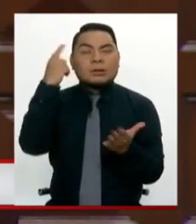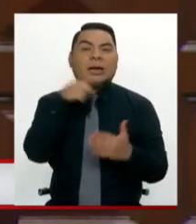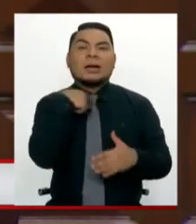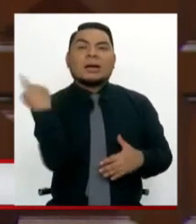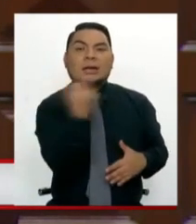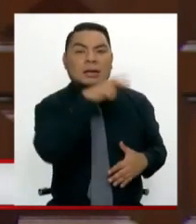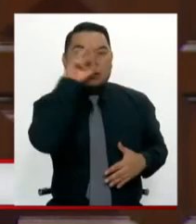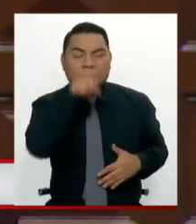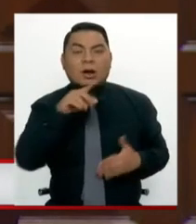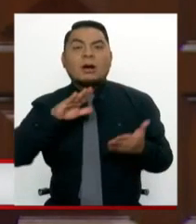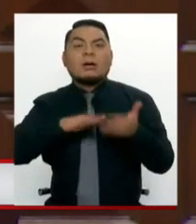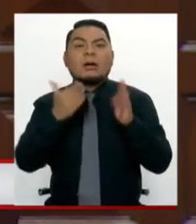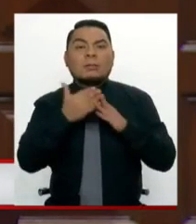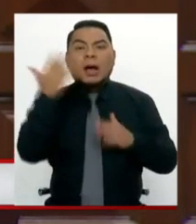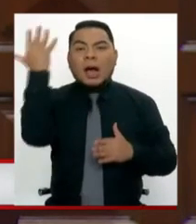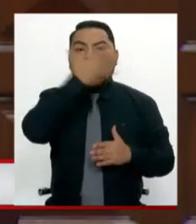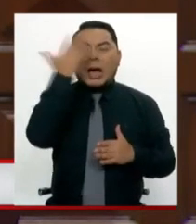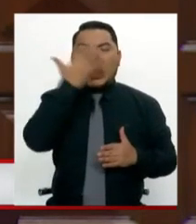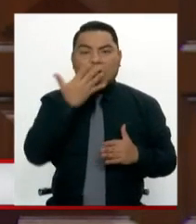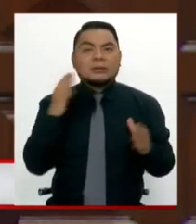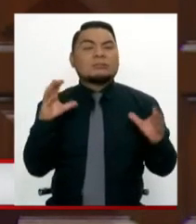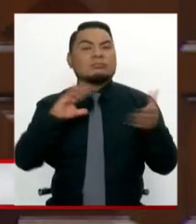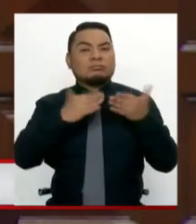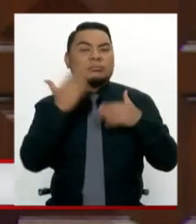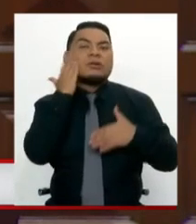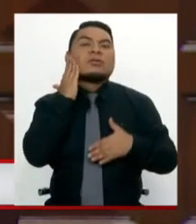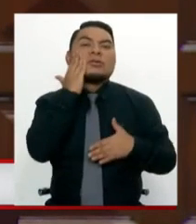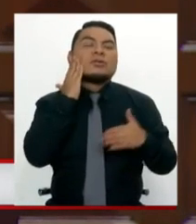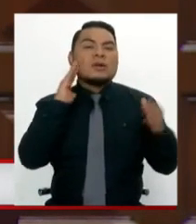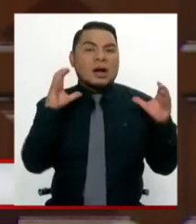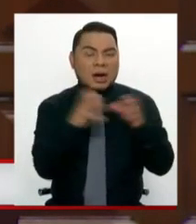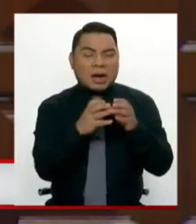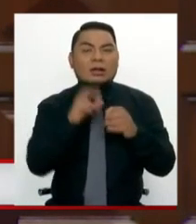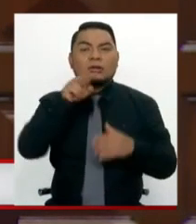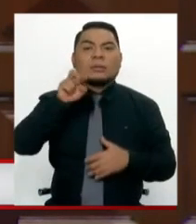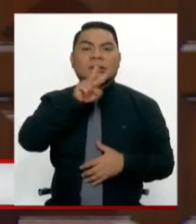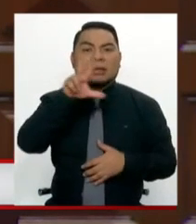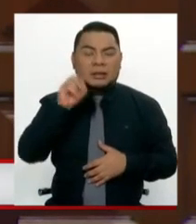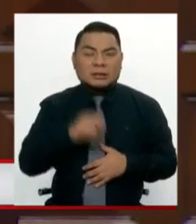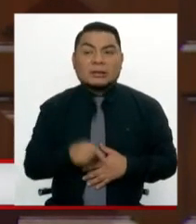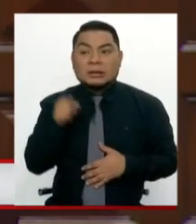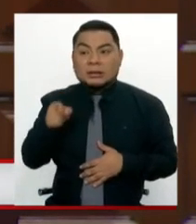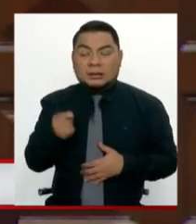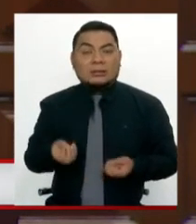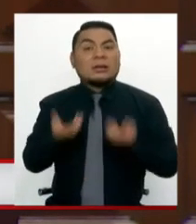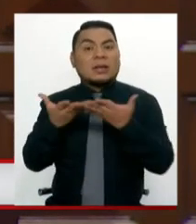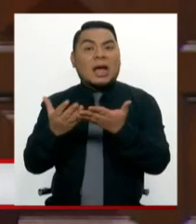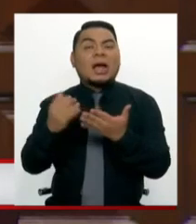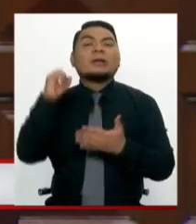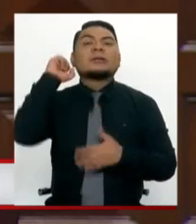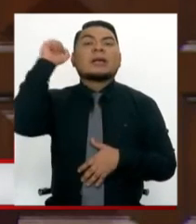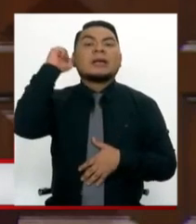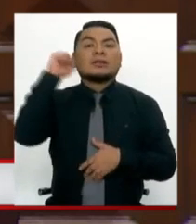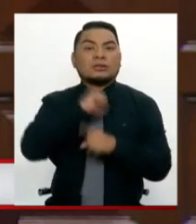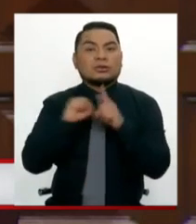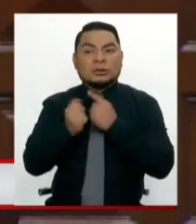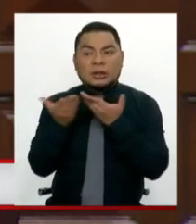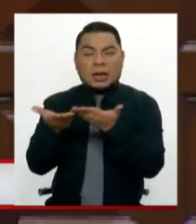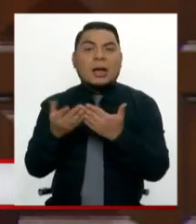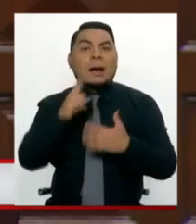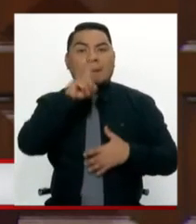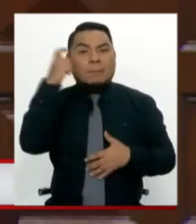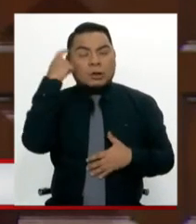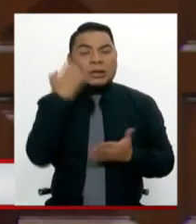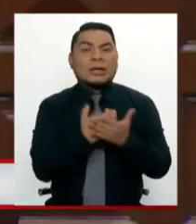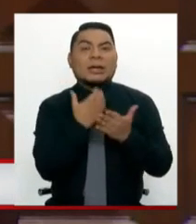Nacional del Pueblo Afroperuano 2030, cuyas acciones garantizarán el ejercicio de derechos sociales,